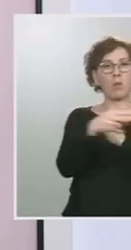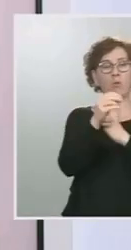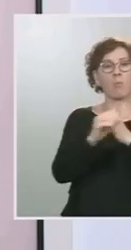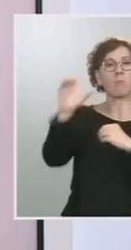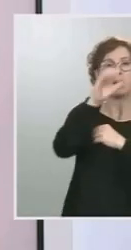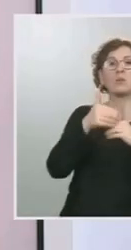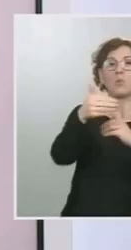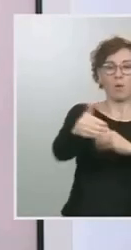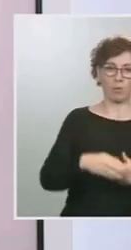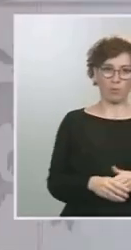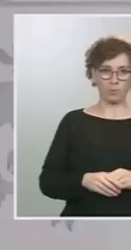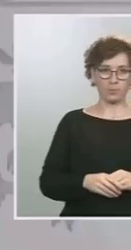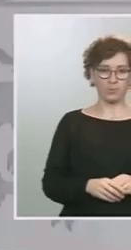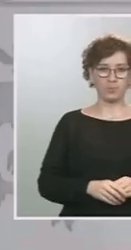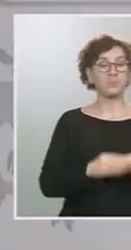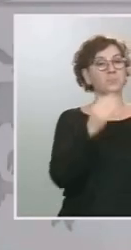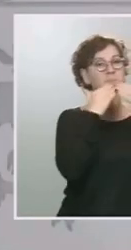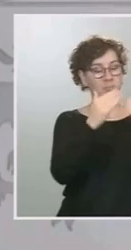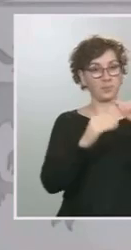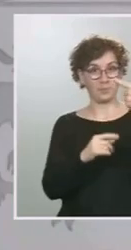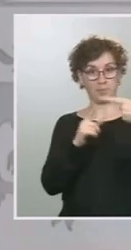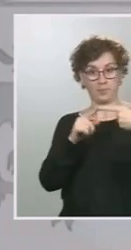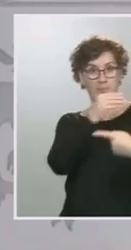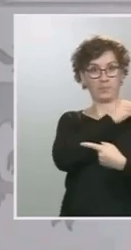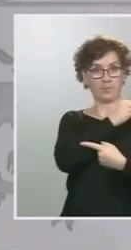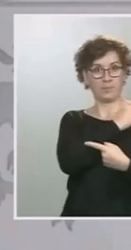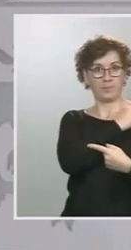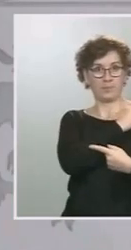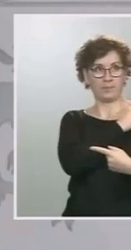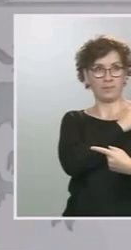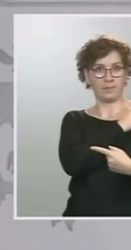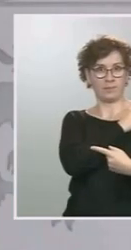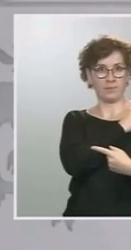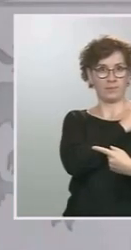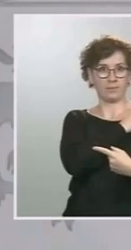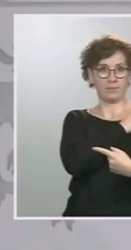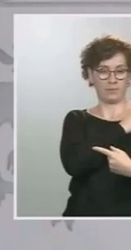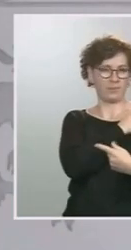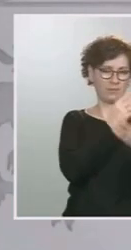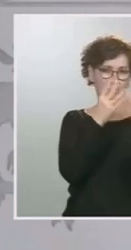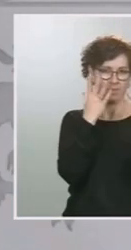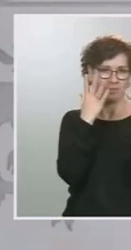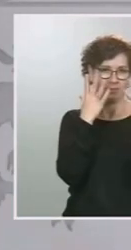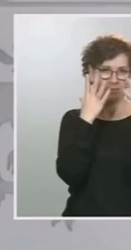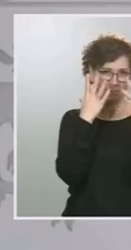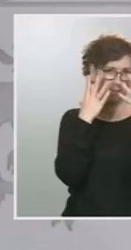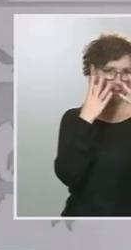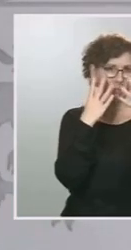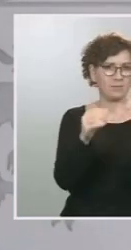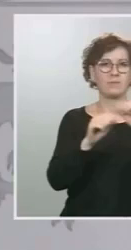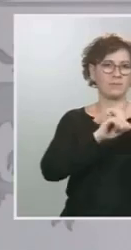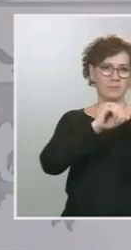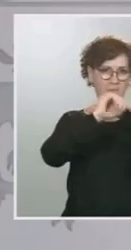continuo con la gente que tiene que resolver con ella la pandemia alemana, que por cierto es mucho más, digamos,